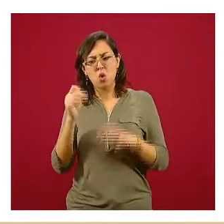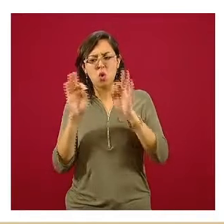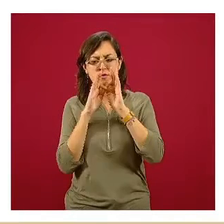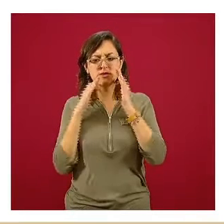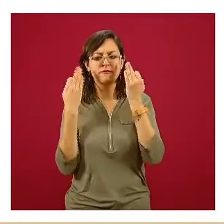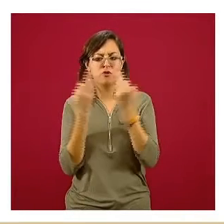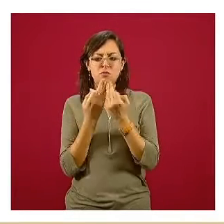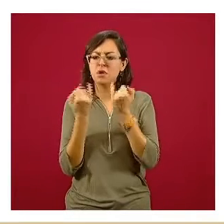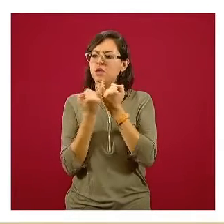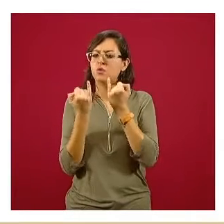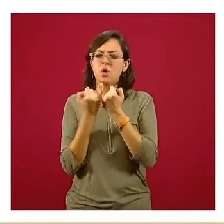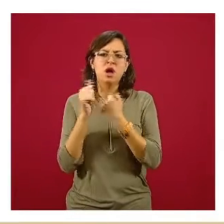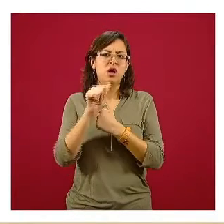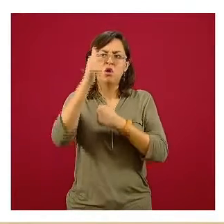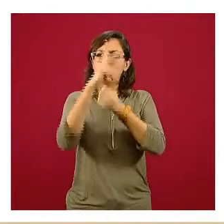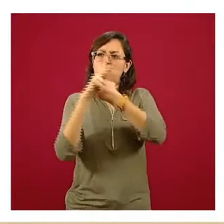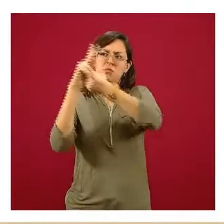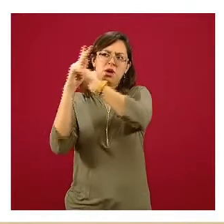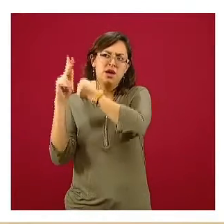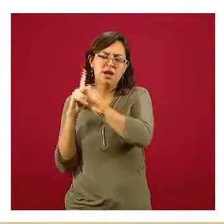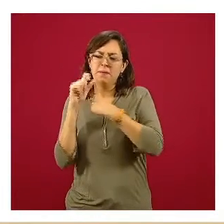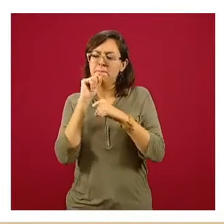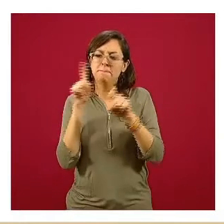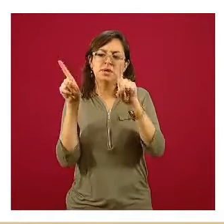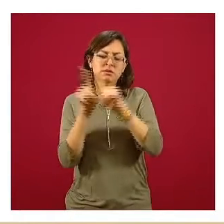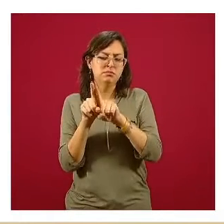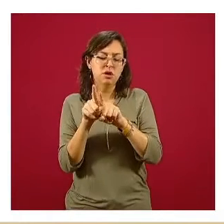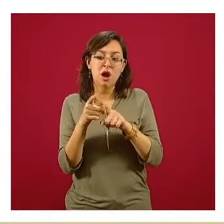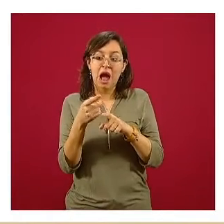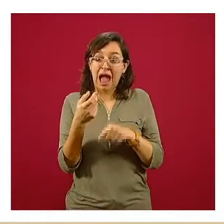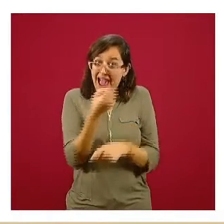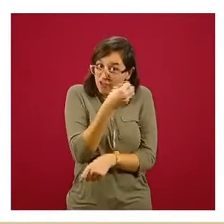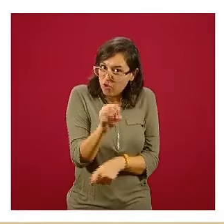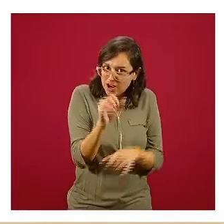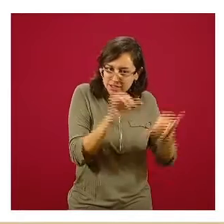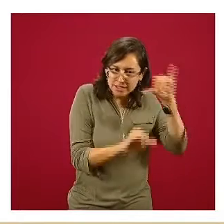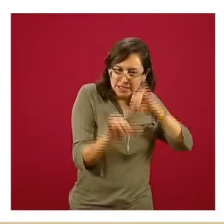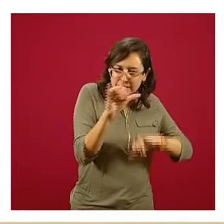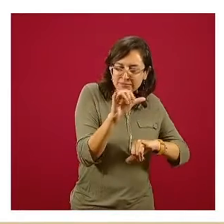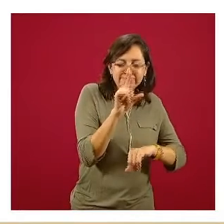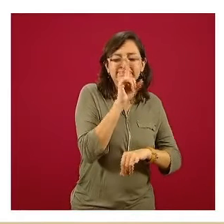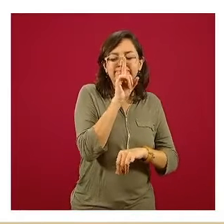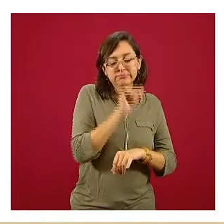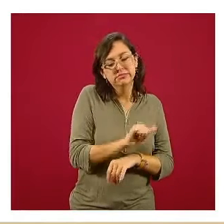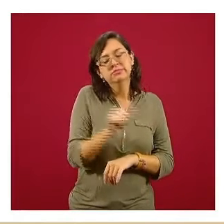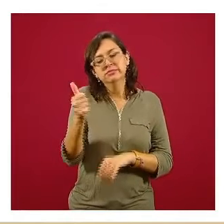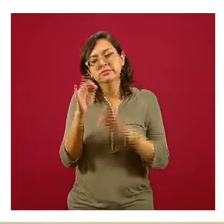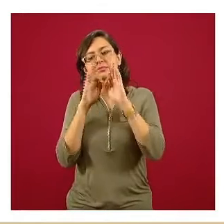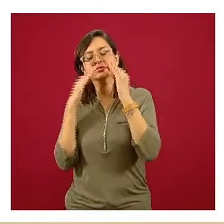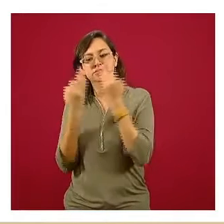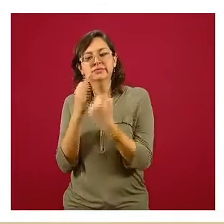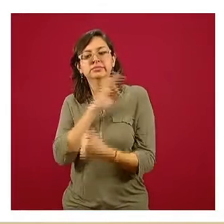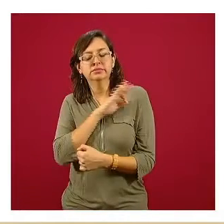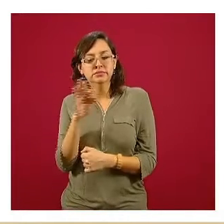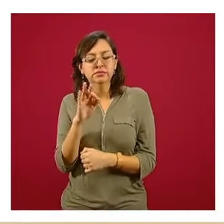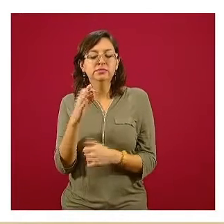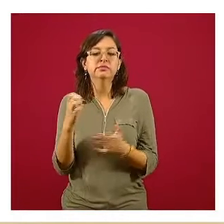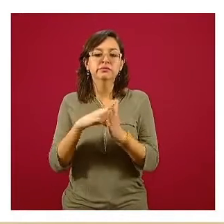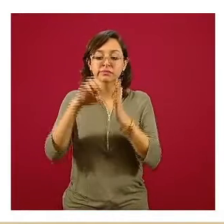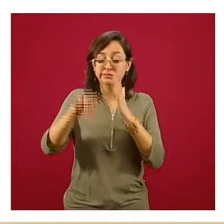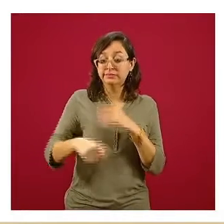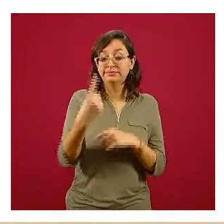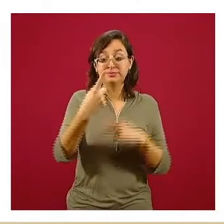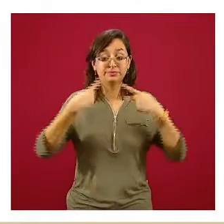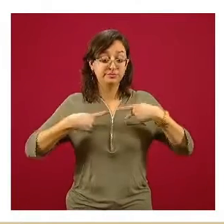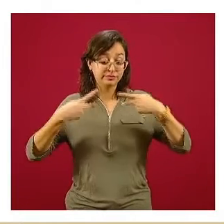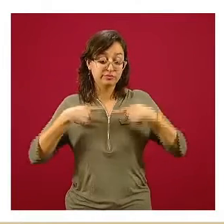otras partes del mundo, para identificar o atribuir la causa de muerte a COVID. Las personas que